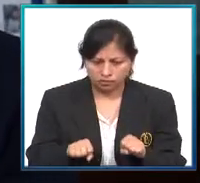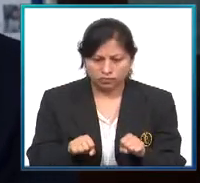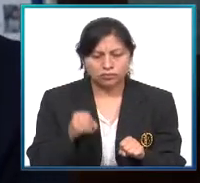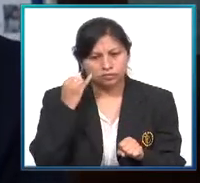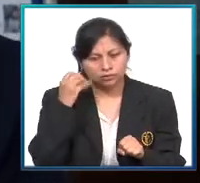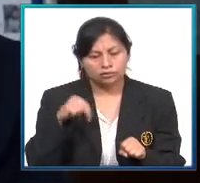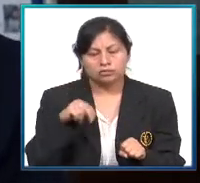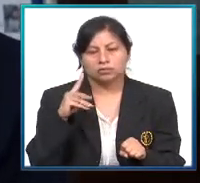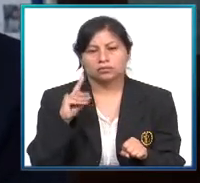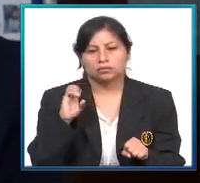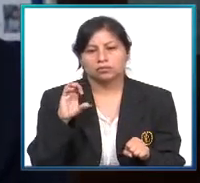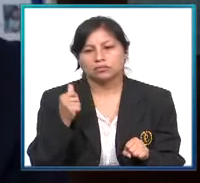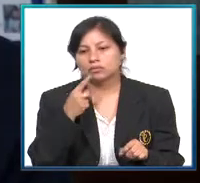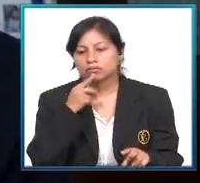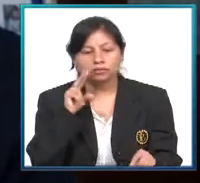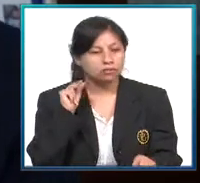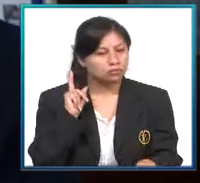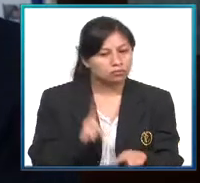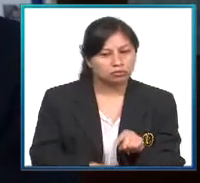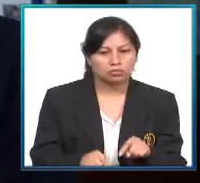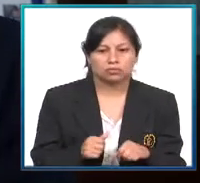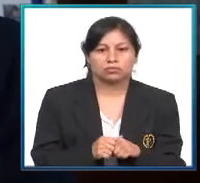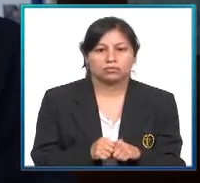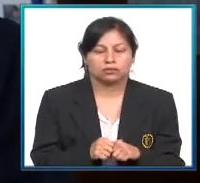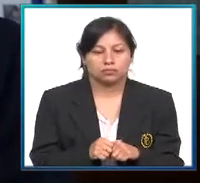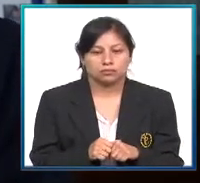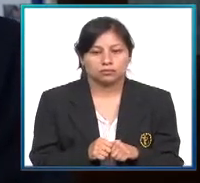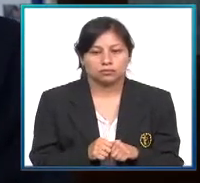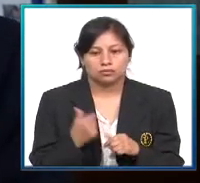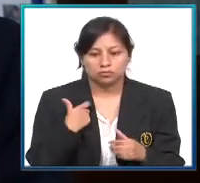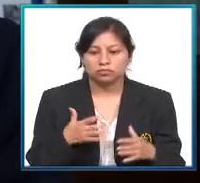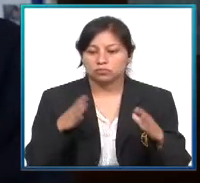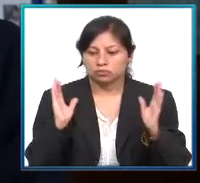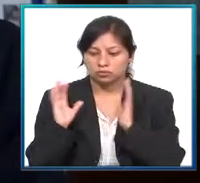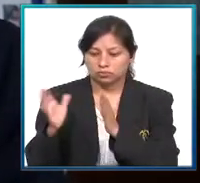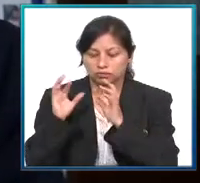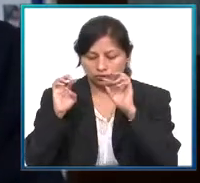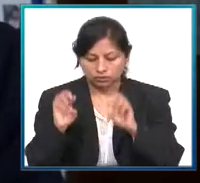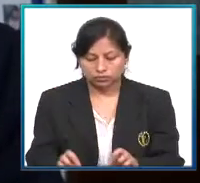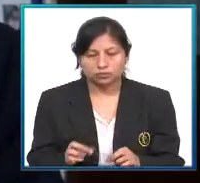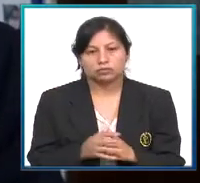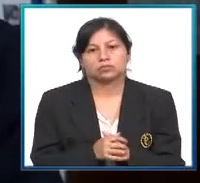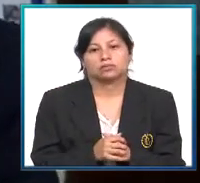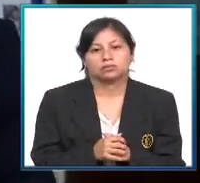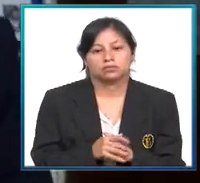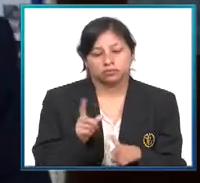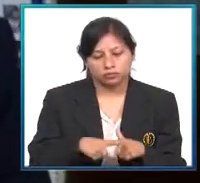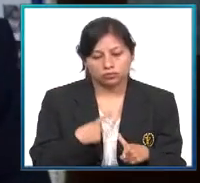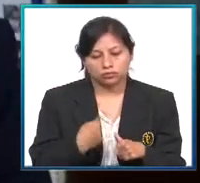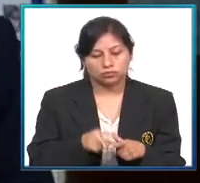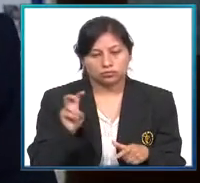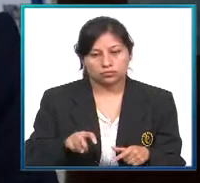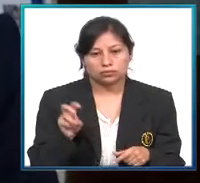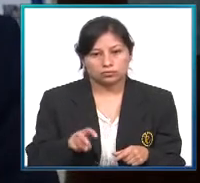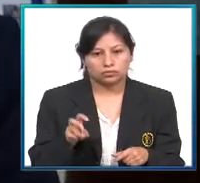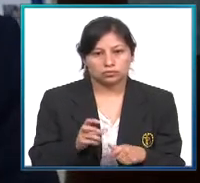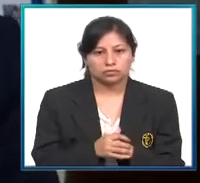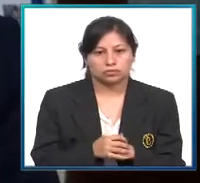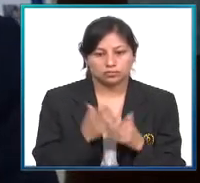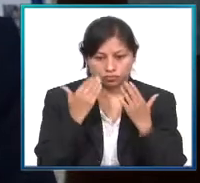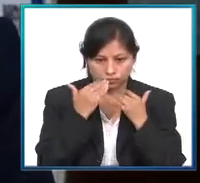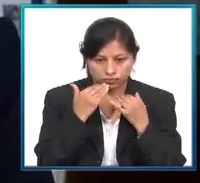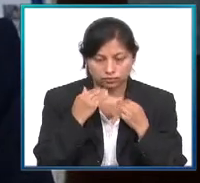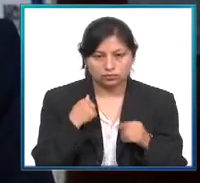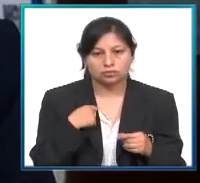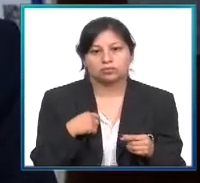INDECA, tiene un presupuesto. Lo que no hay es abastecimiento para las personas, ¿verdad? Cuando necesitamos